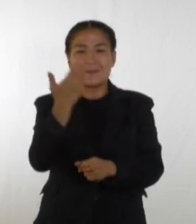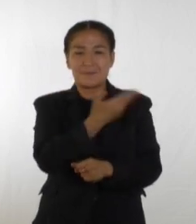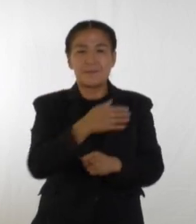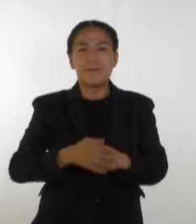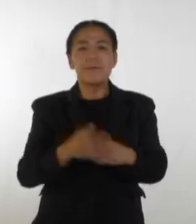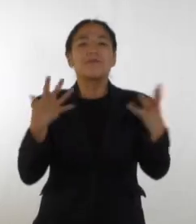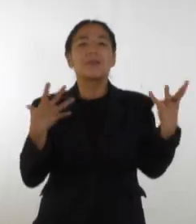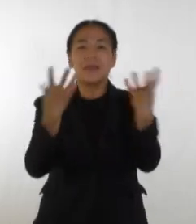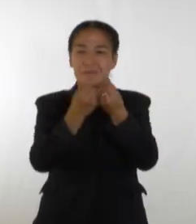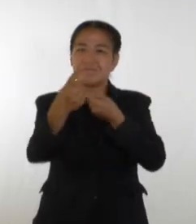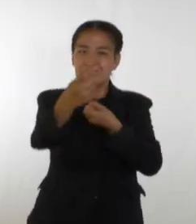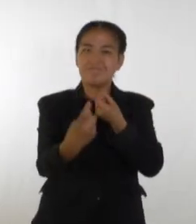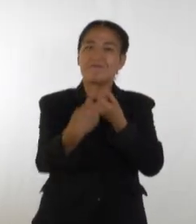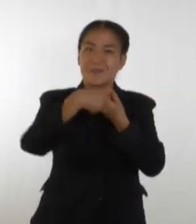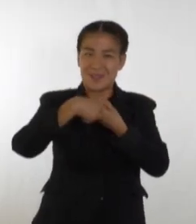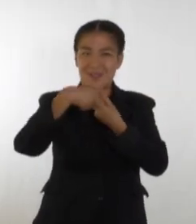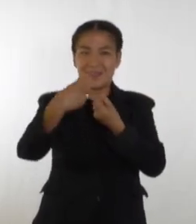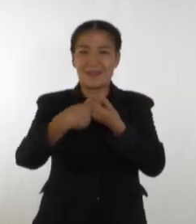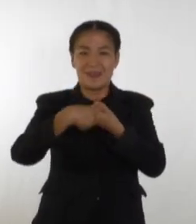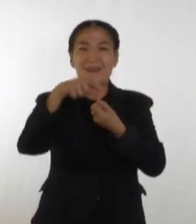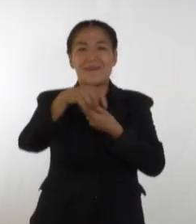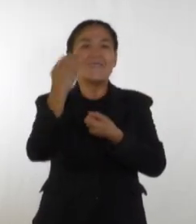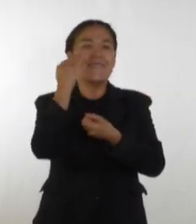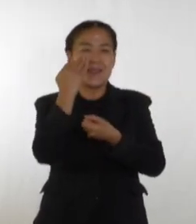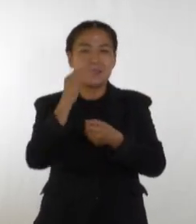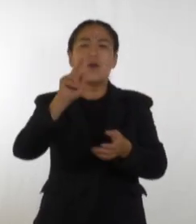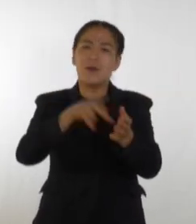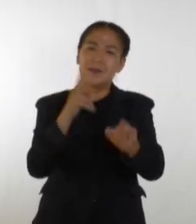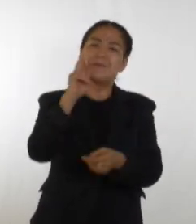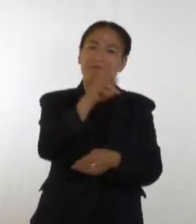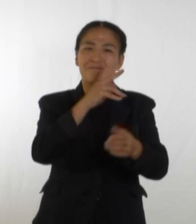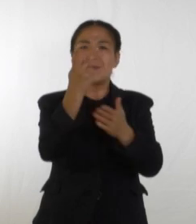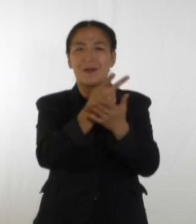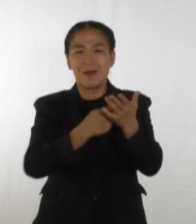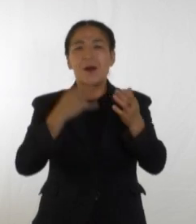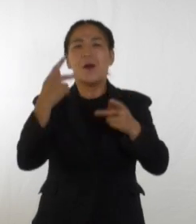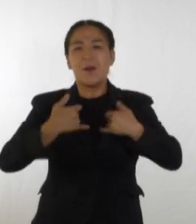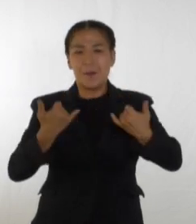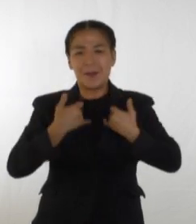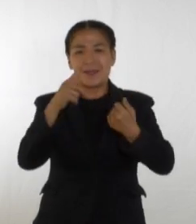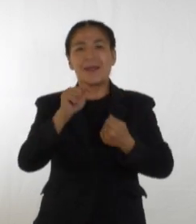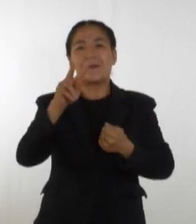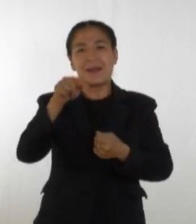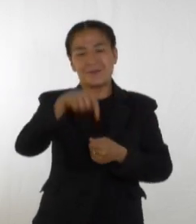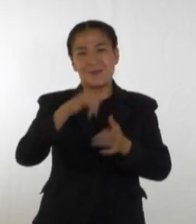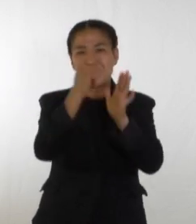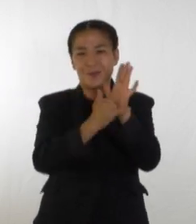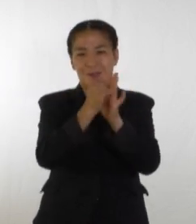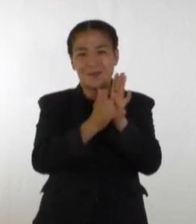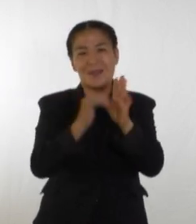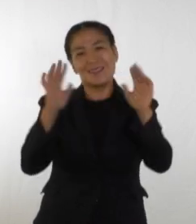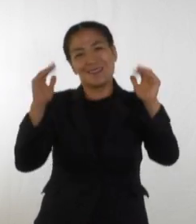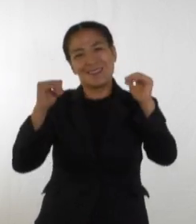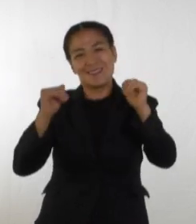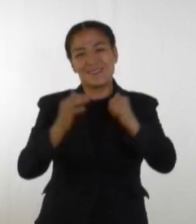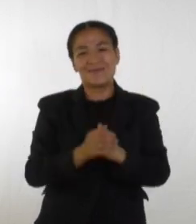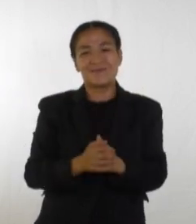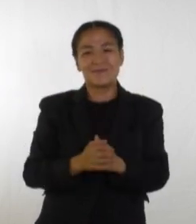jovenesencasa.c.gov.mx. Únete a la comunidad de Jóvenes en Casa en Facebook. Y vuelve a ver los programas de Jóvenes en TV en nuestro canal de